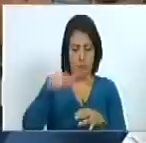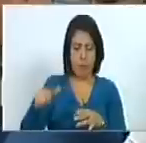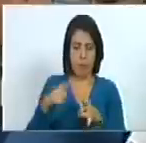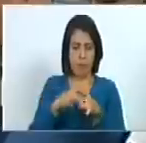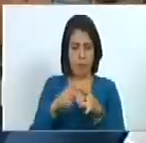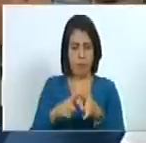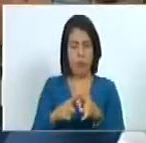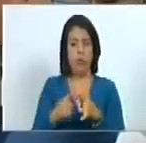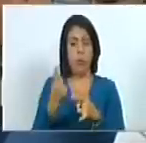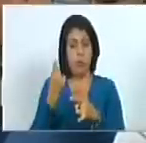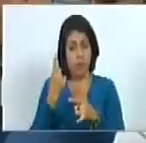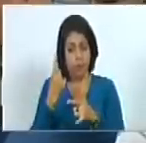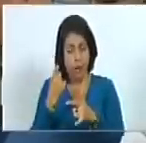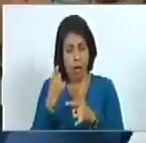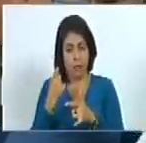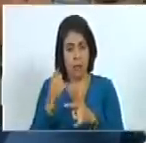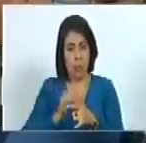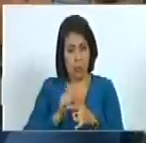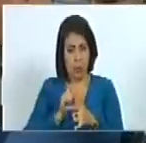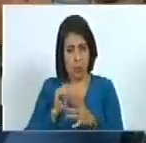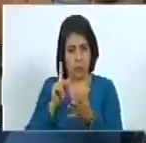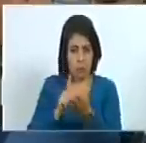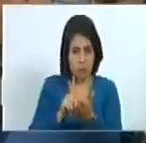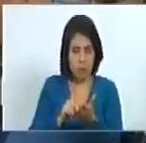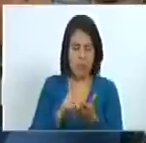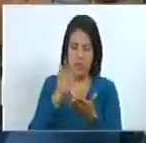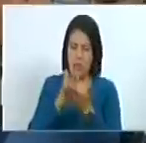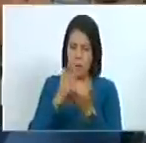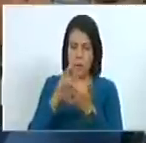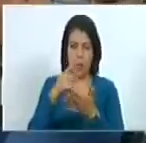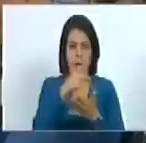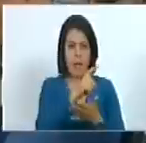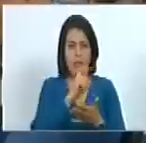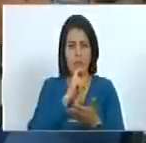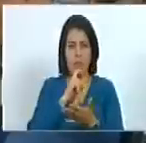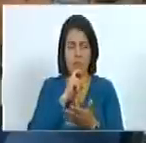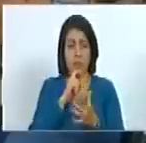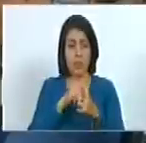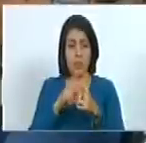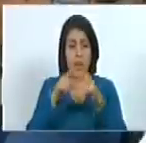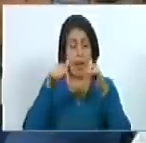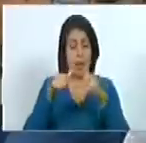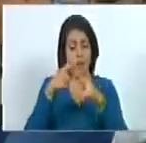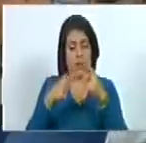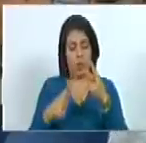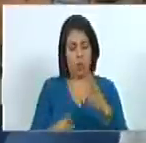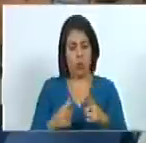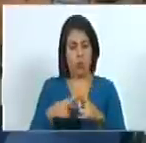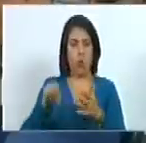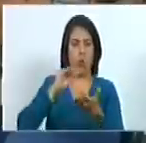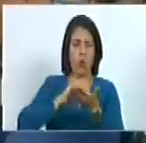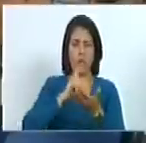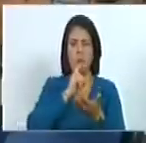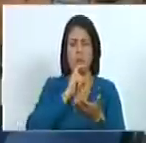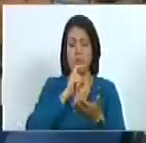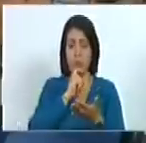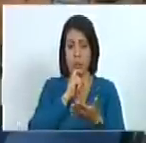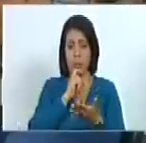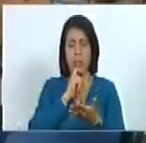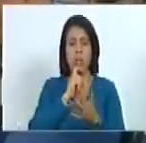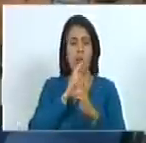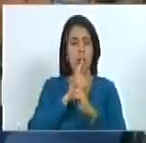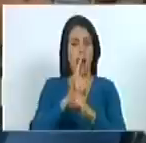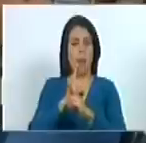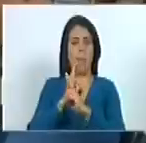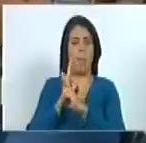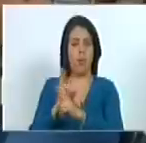faltarán los que traten de aprovecharse de coyunturas difíciles. Ante esas circunstancias de nuevas dificultades, la